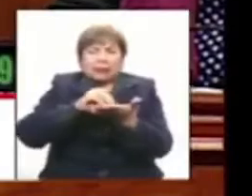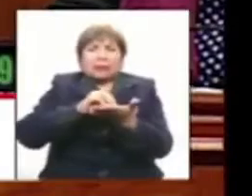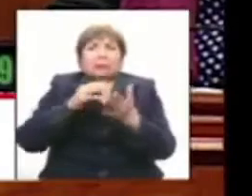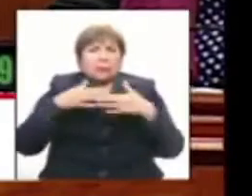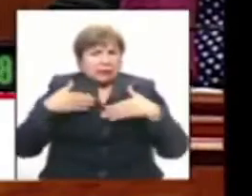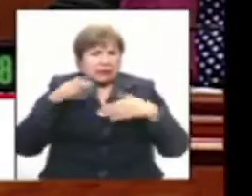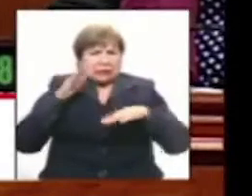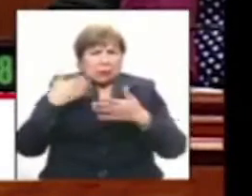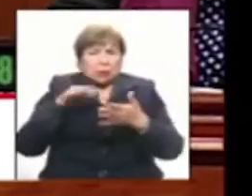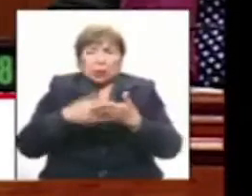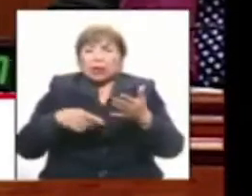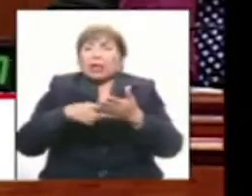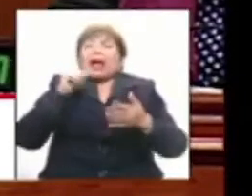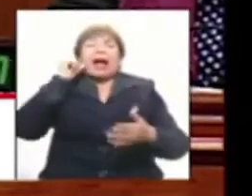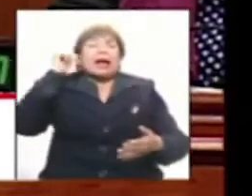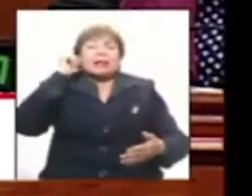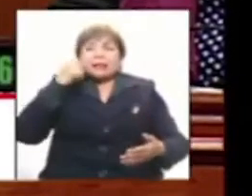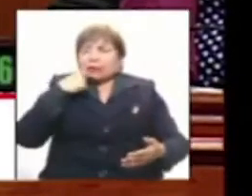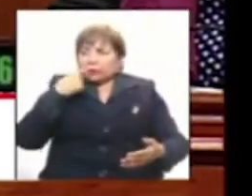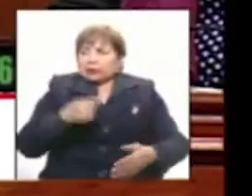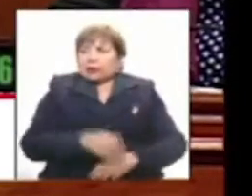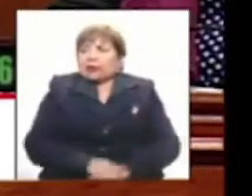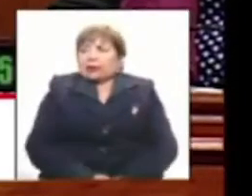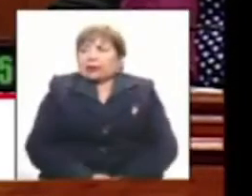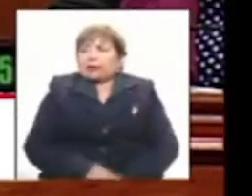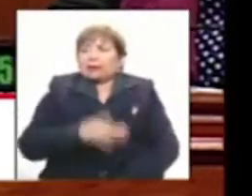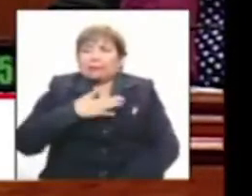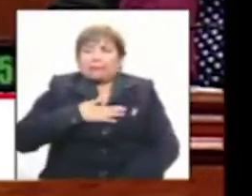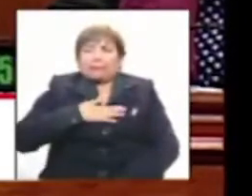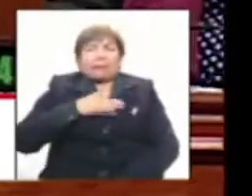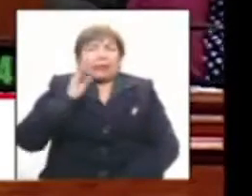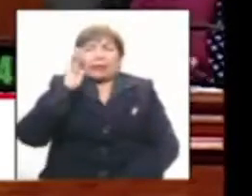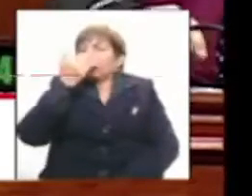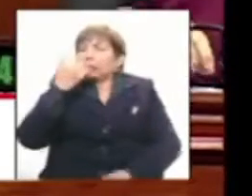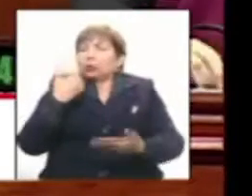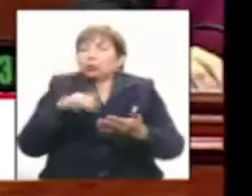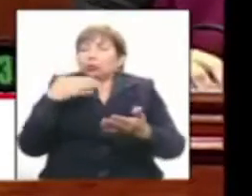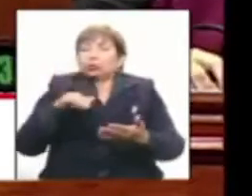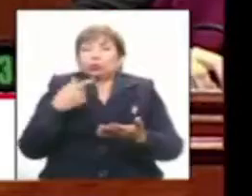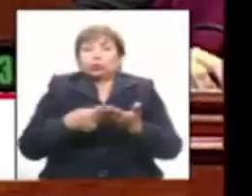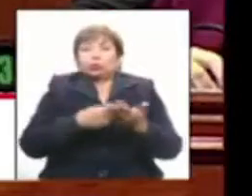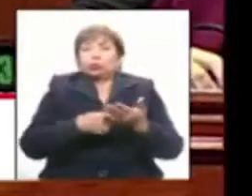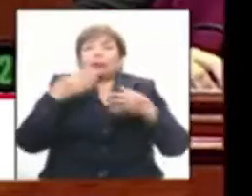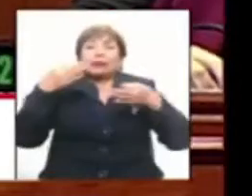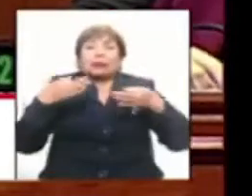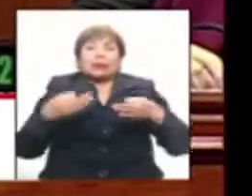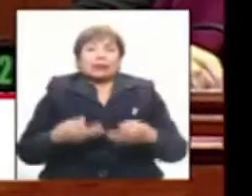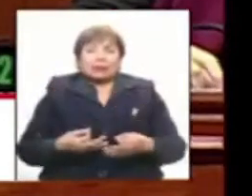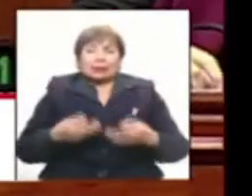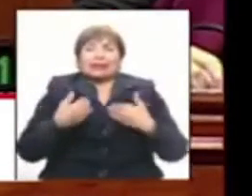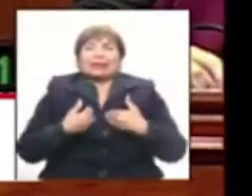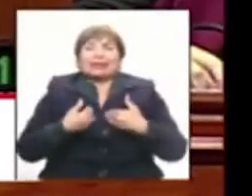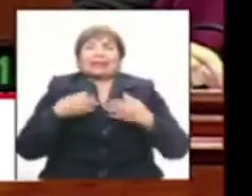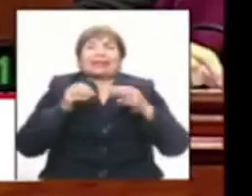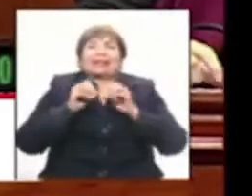puede ser muy cuestionable. Lo dije ayer en la Junta de Portavoces. Me parece una decisión cuestionable porque es una decisión que tiene